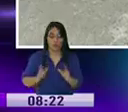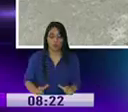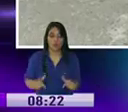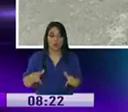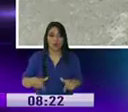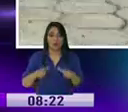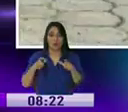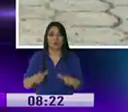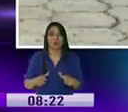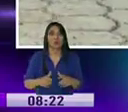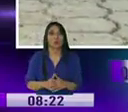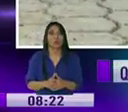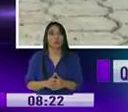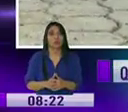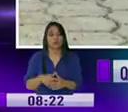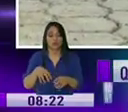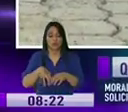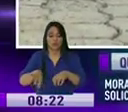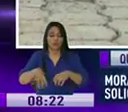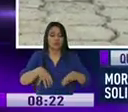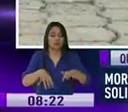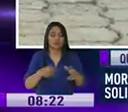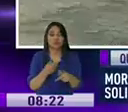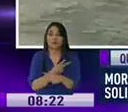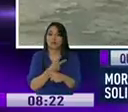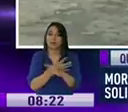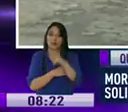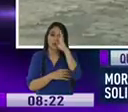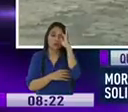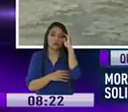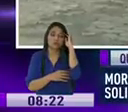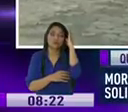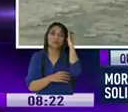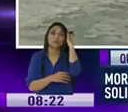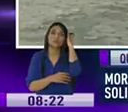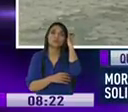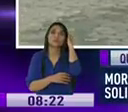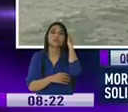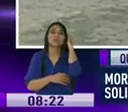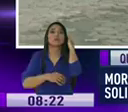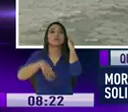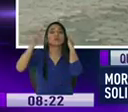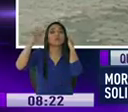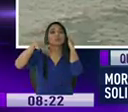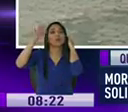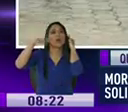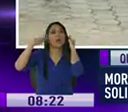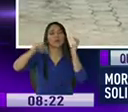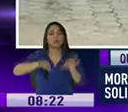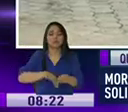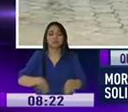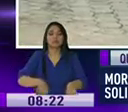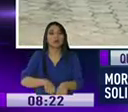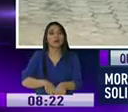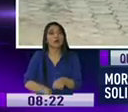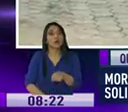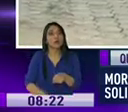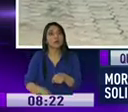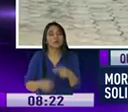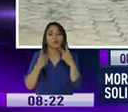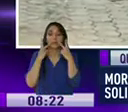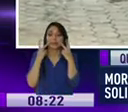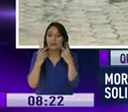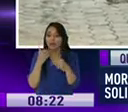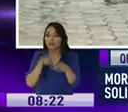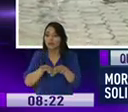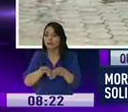abierto, esto del adoquín también es un peligro, ¿no? Sobre todo cuando llueve mucho, cuando hay tuberías rotas, vemos que algo hicieron,